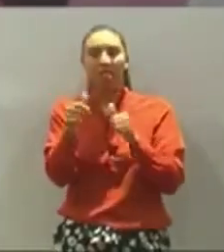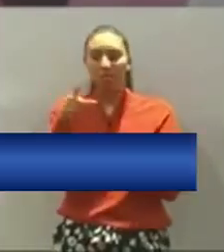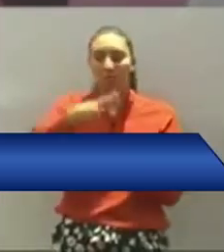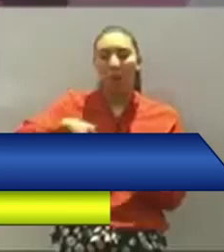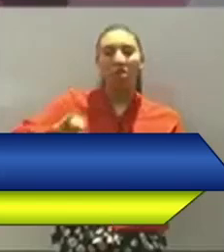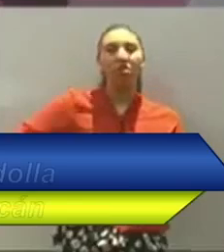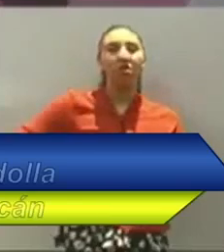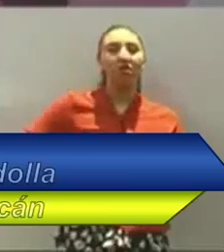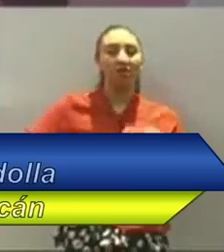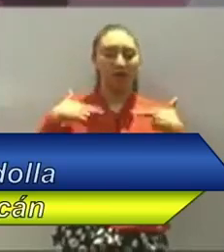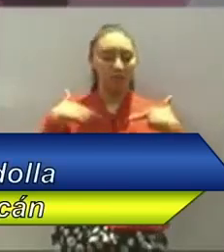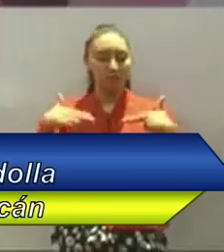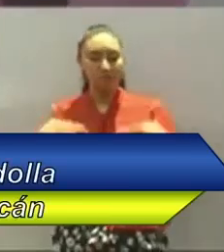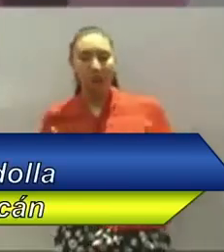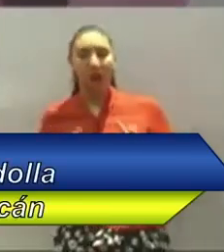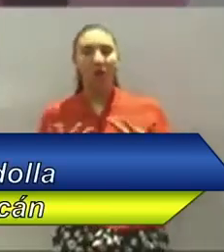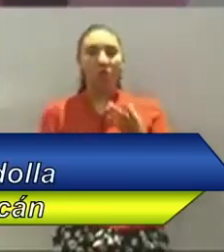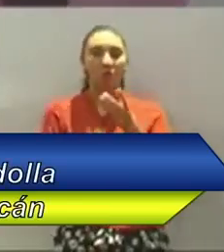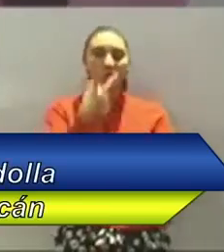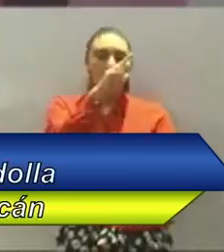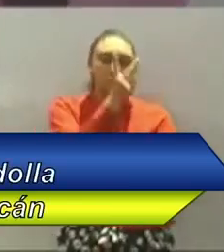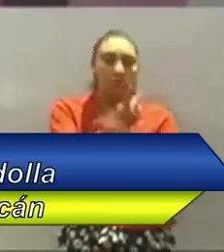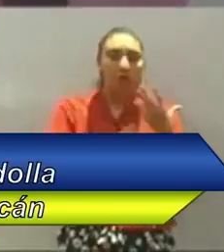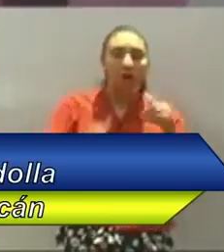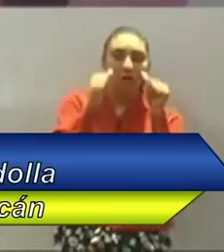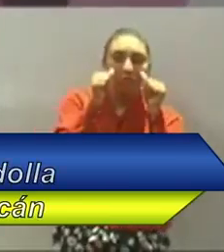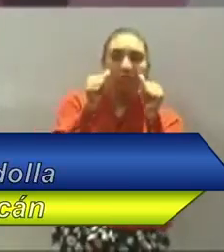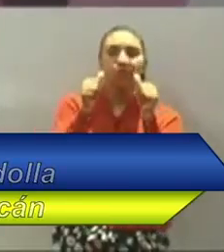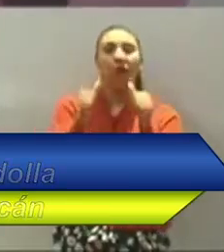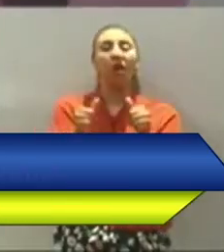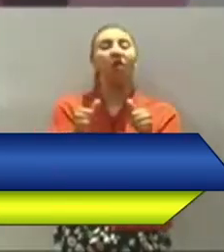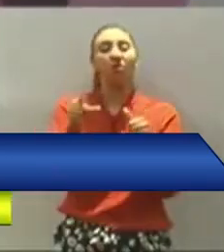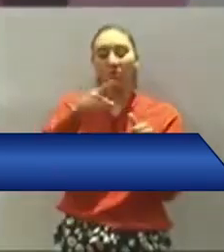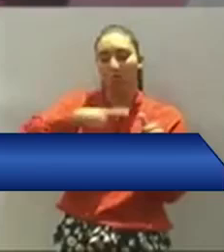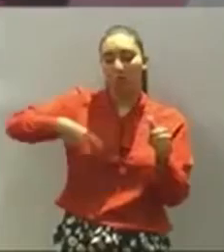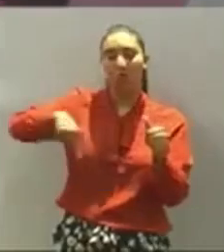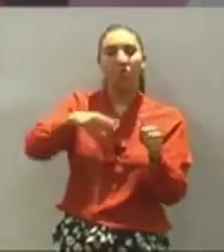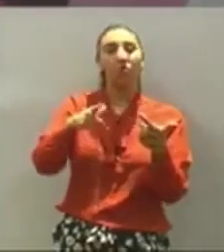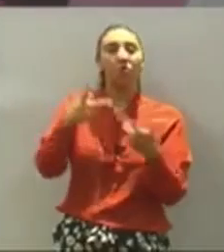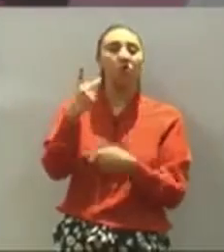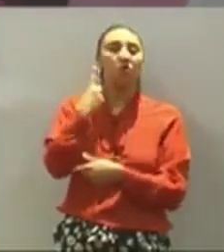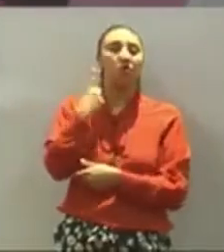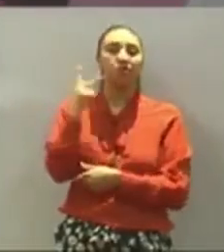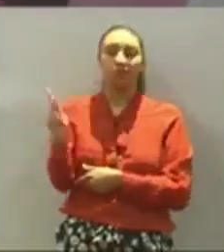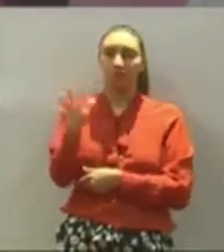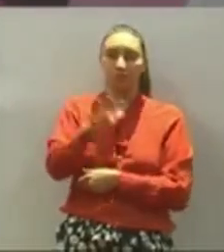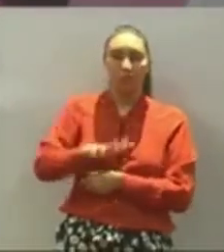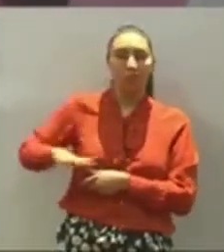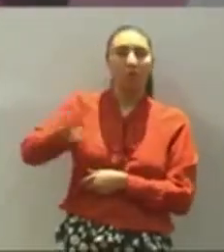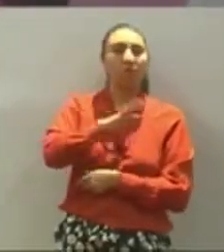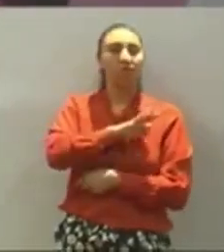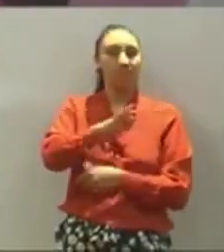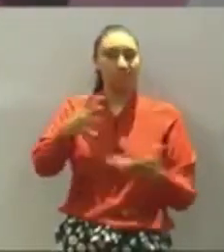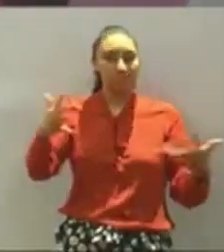generemos programas, atención, que posibiliten las políticas públicas, que